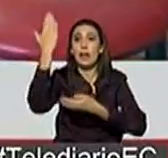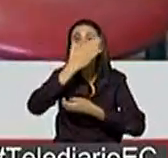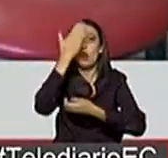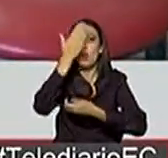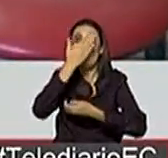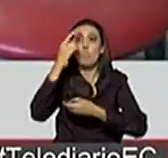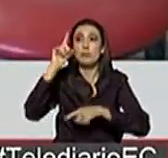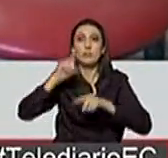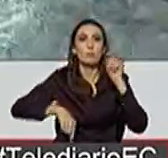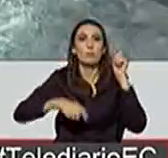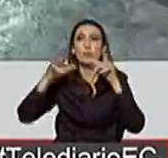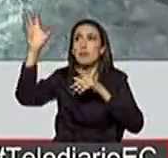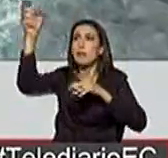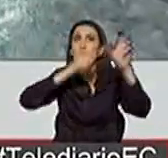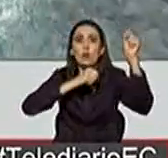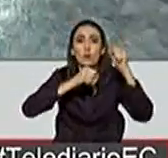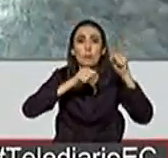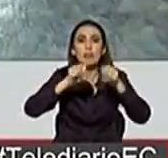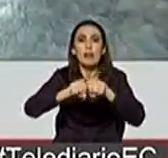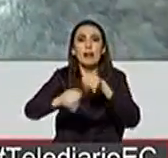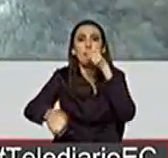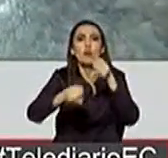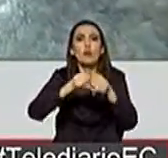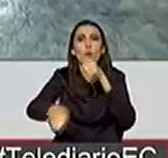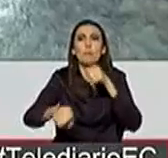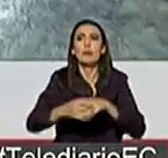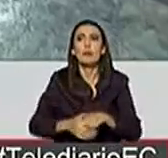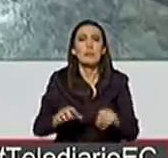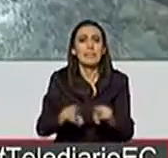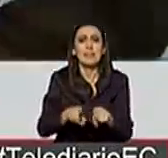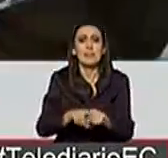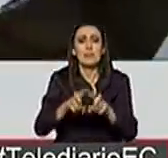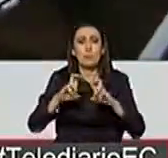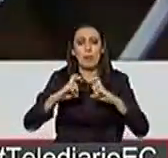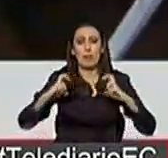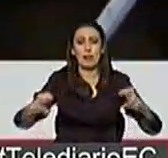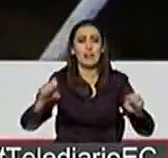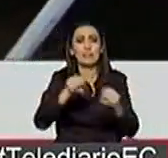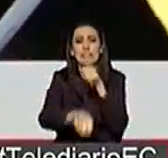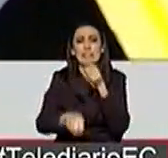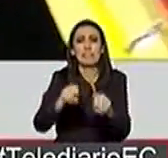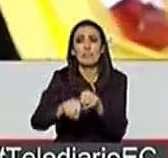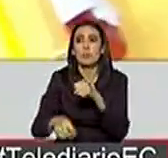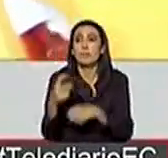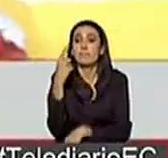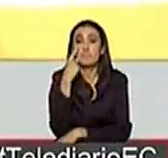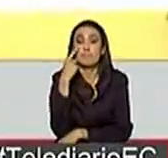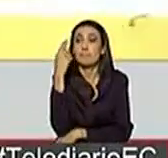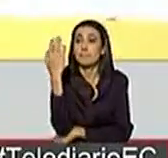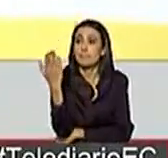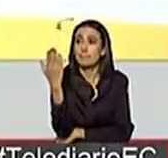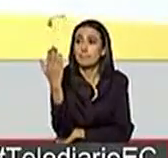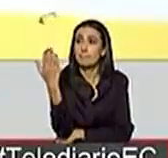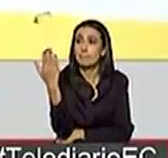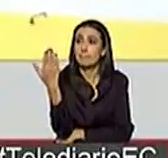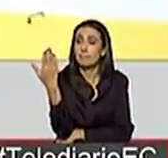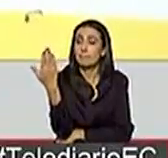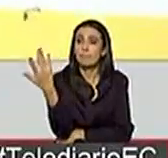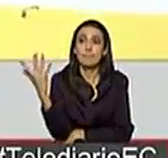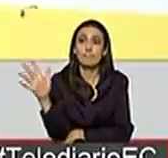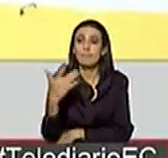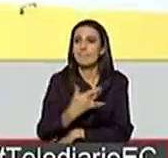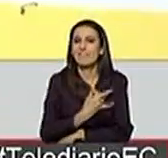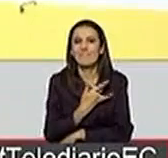sacarse los rompieron las sillas igual y las mesas otro tanto no hace falta decir más ver todo esto